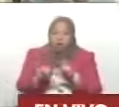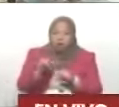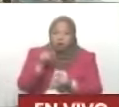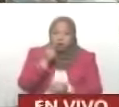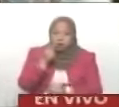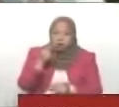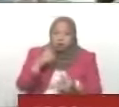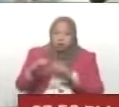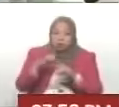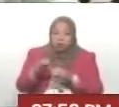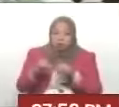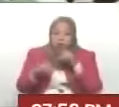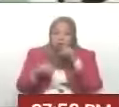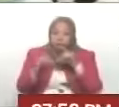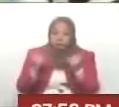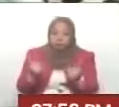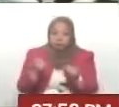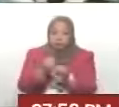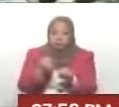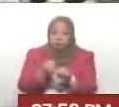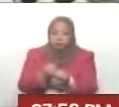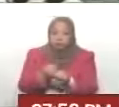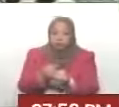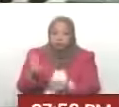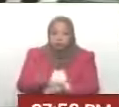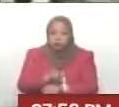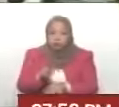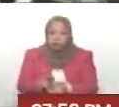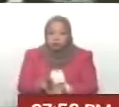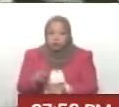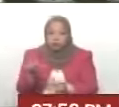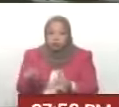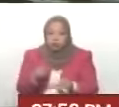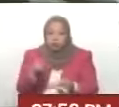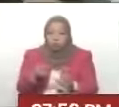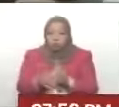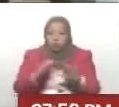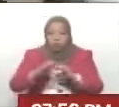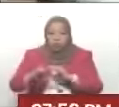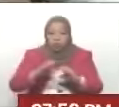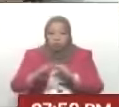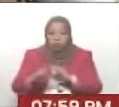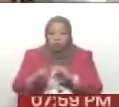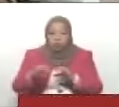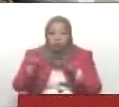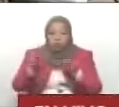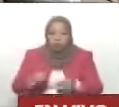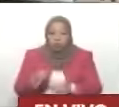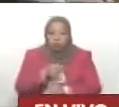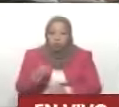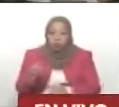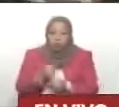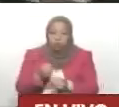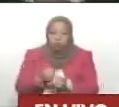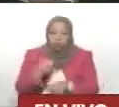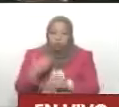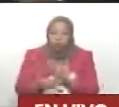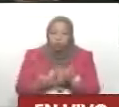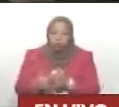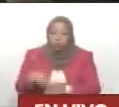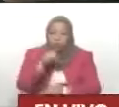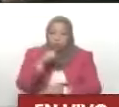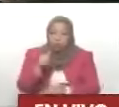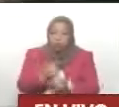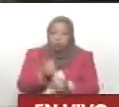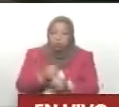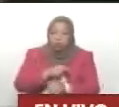para comunicarme, pero realmente usos de Telegram para la comunicación masiva. No. Hasta ahora no lo había